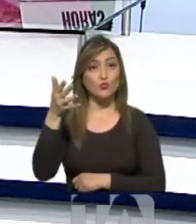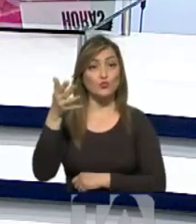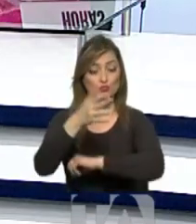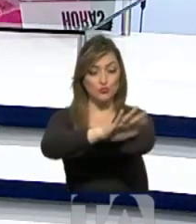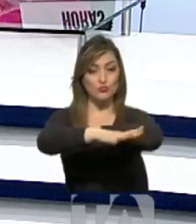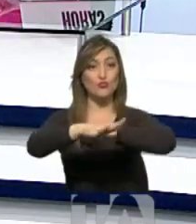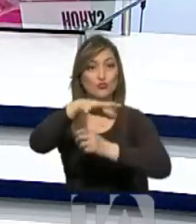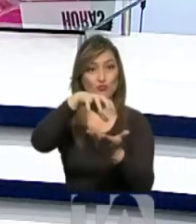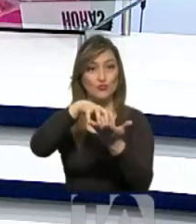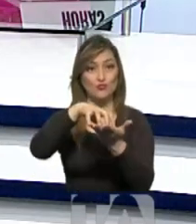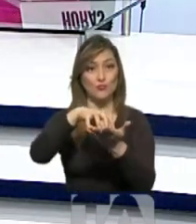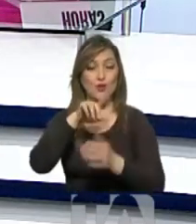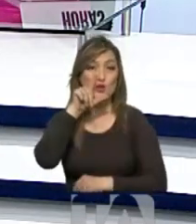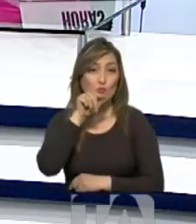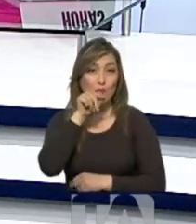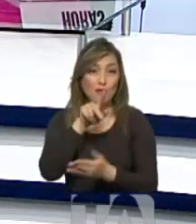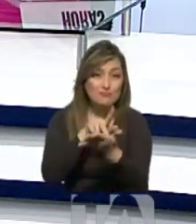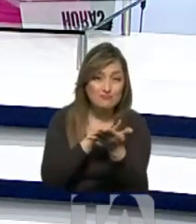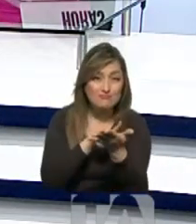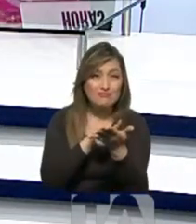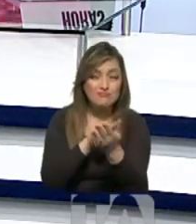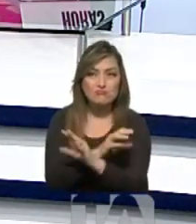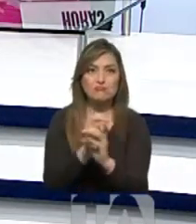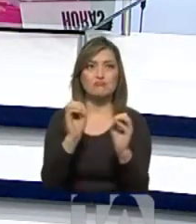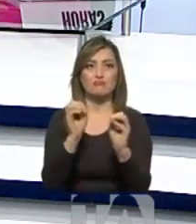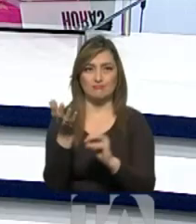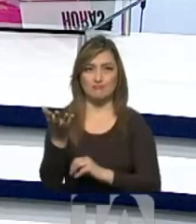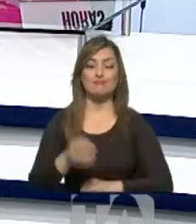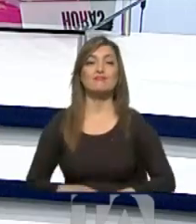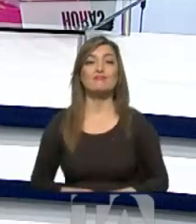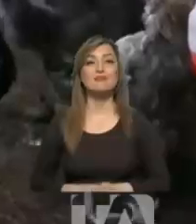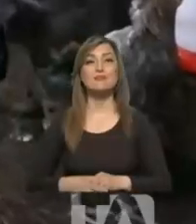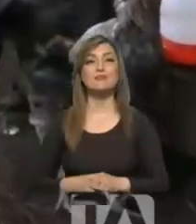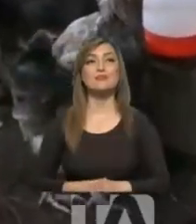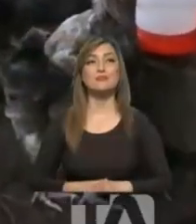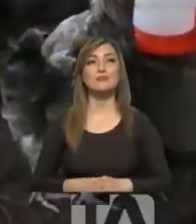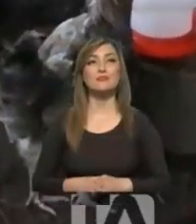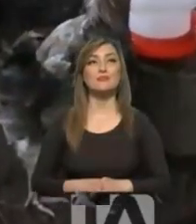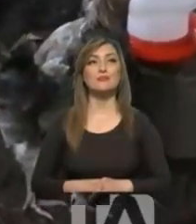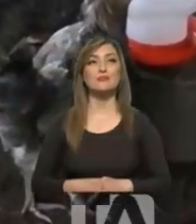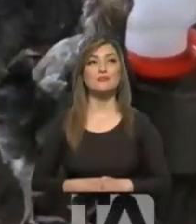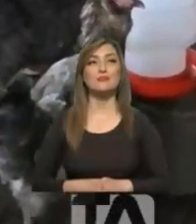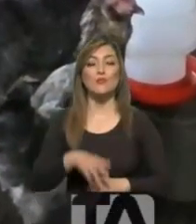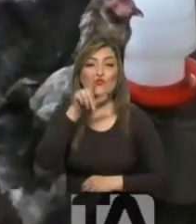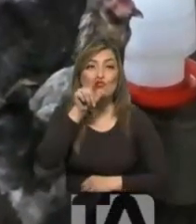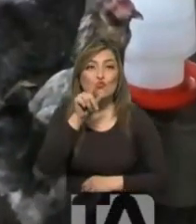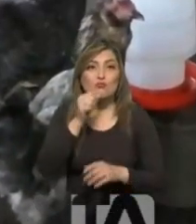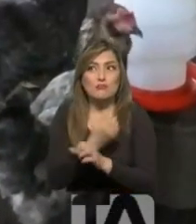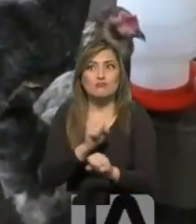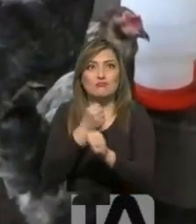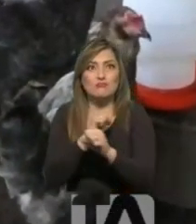trata de evitar que la crianza de gallinas tradicionales desaparezcan. Presten atención. Rescatar aves